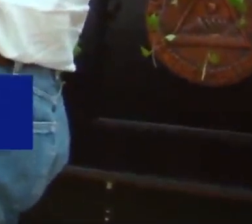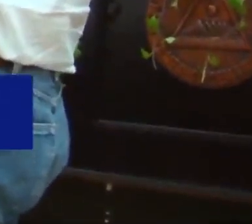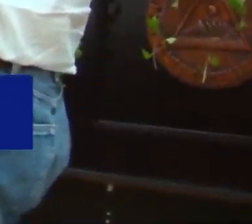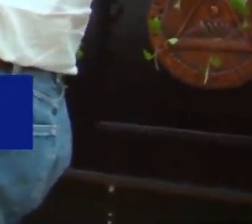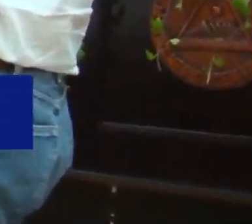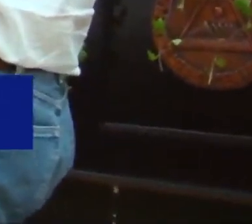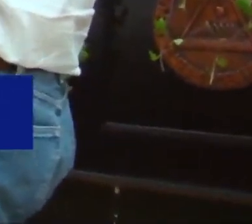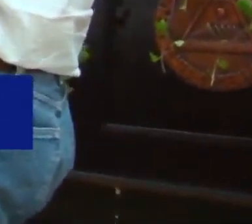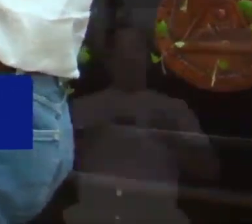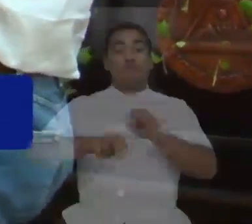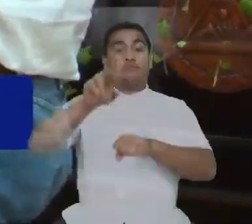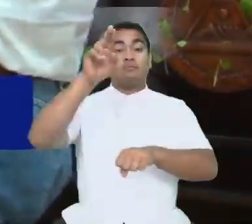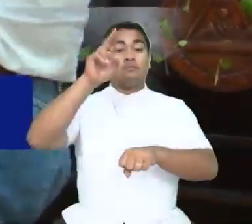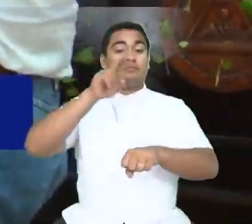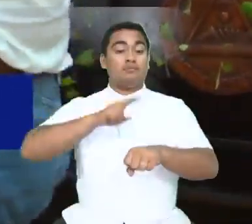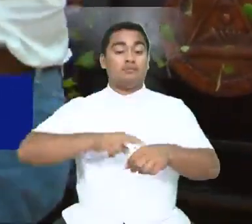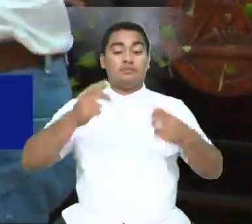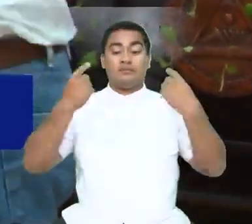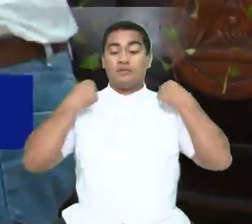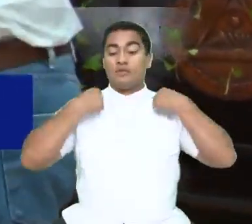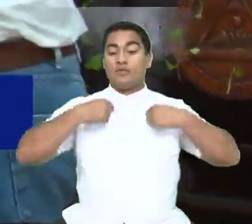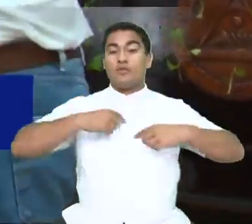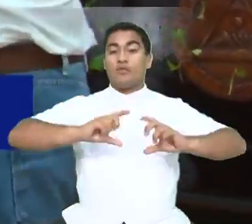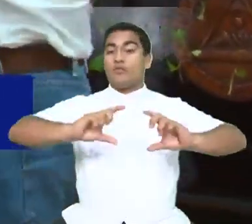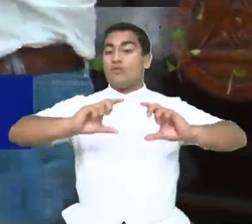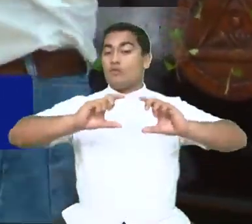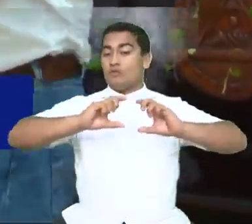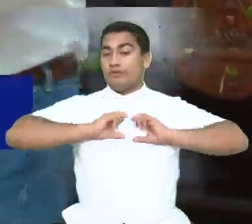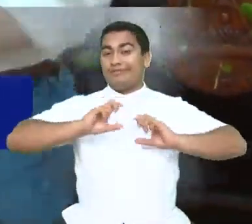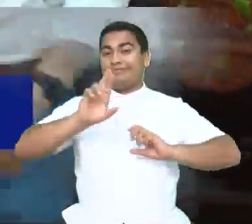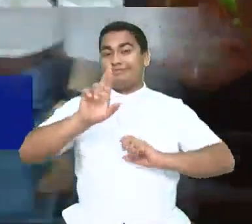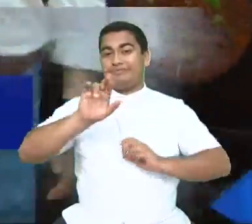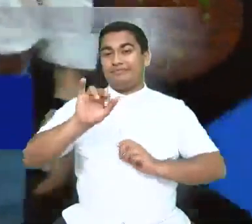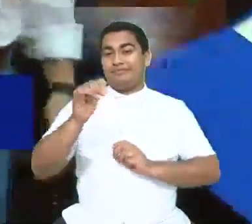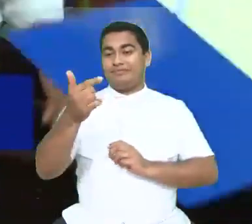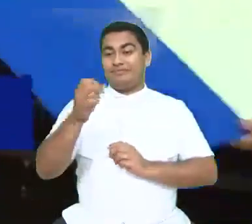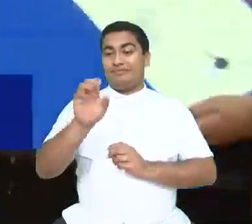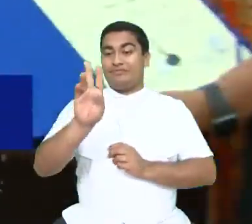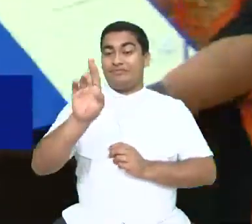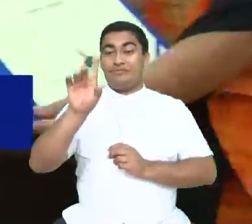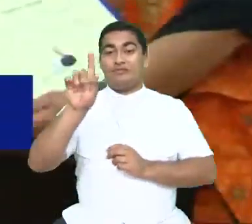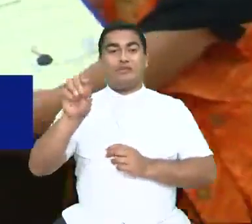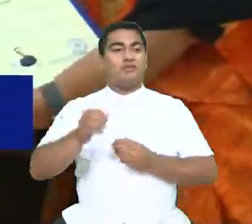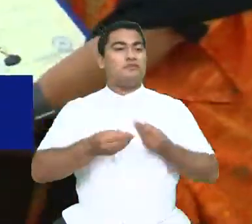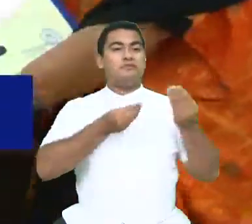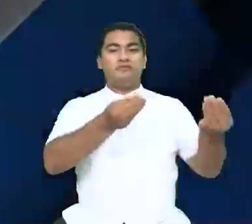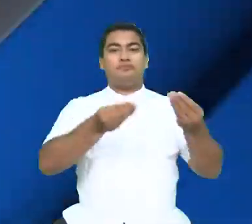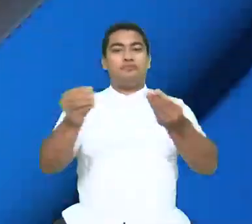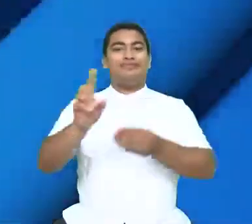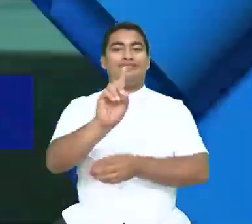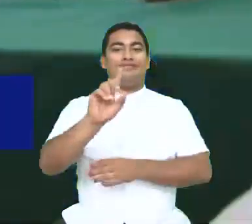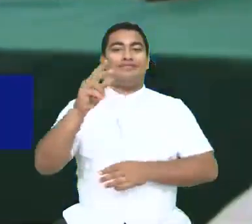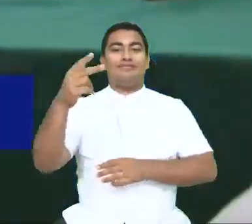Asamblea Nacional otorga la orden Rigoberto Cabezas a 18 destacados